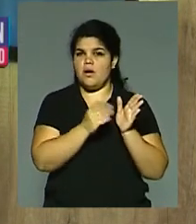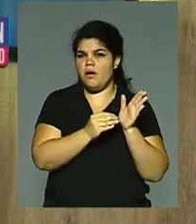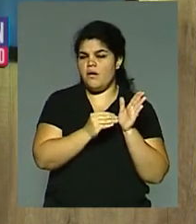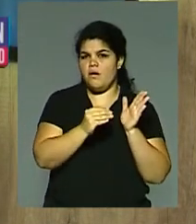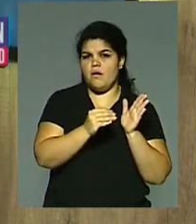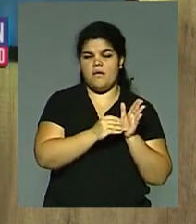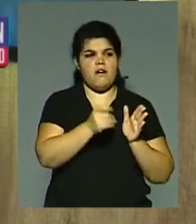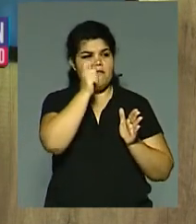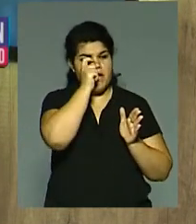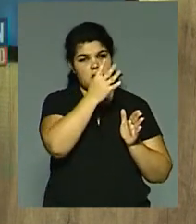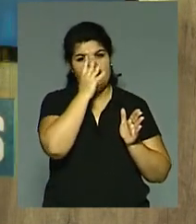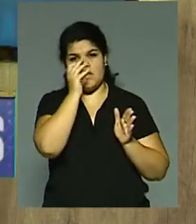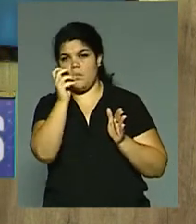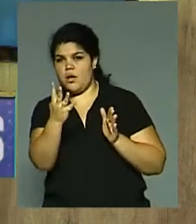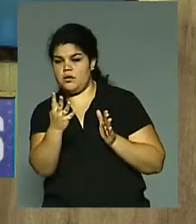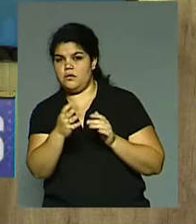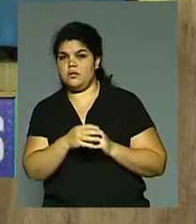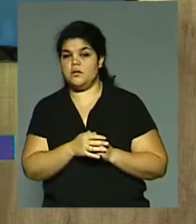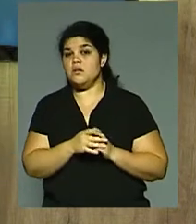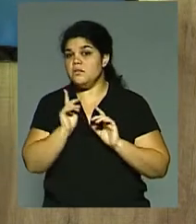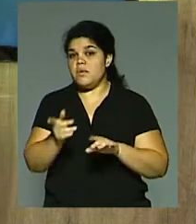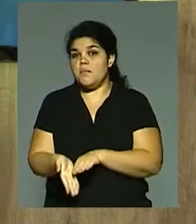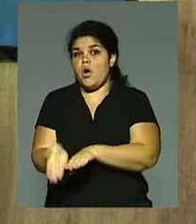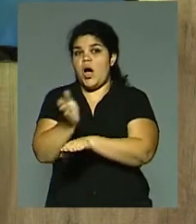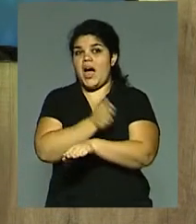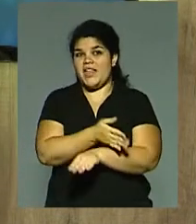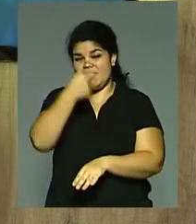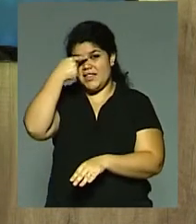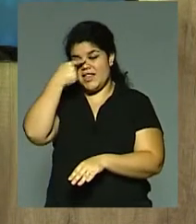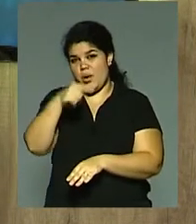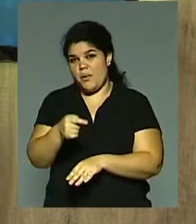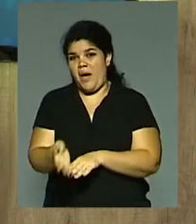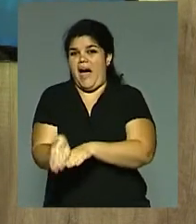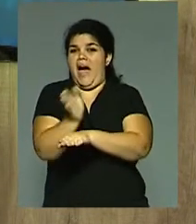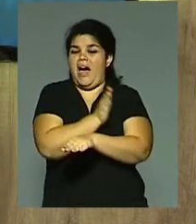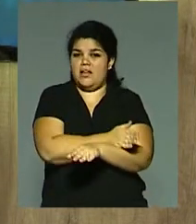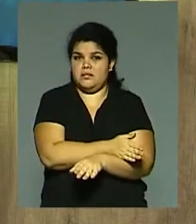el 20 del 20, y el 24. Entre sí. El 20 y el 24. Eso es antes de la última